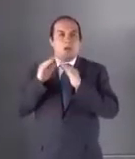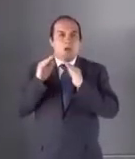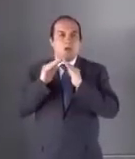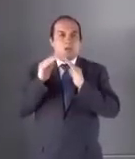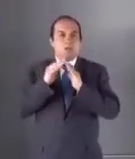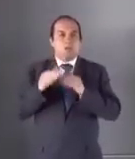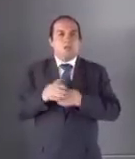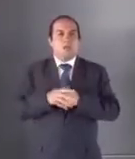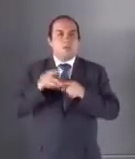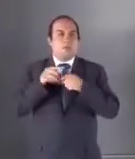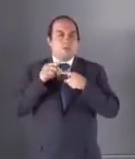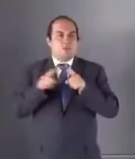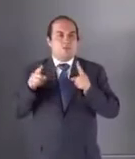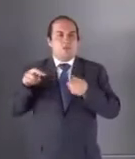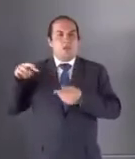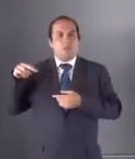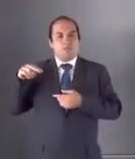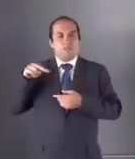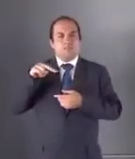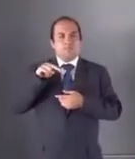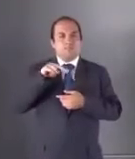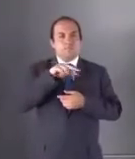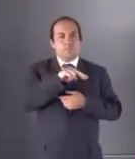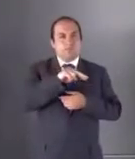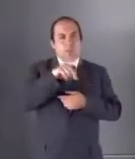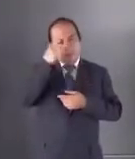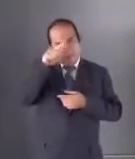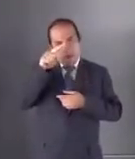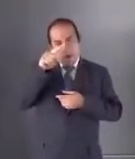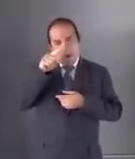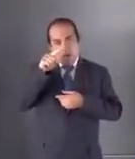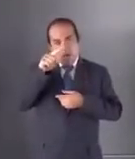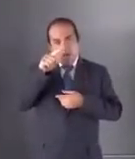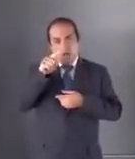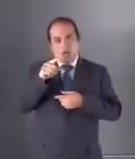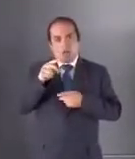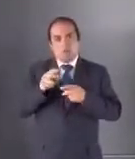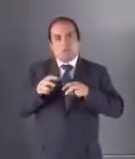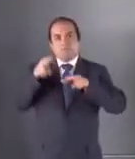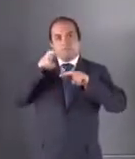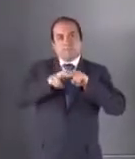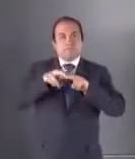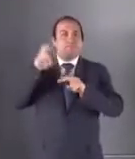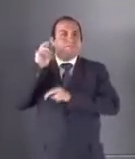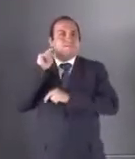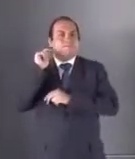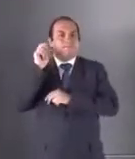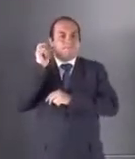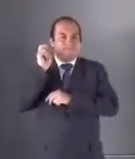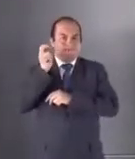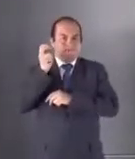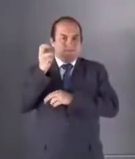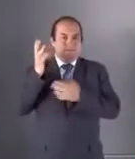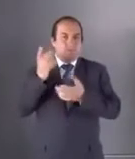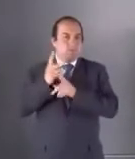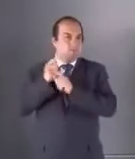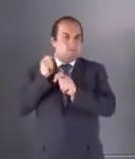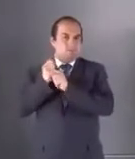ir caminando en la forma de transporte que actualmente se usa. Y